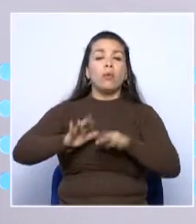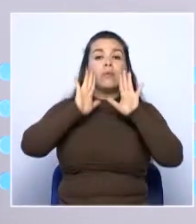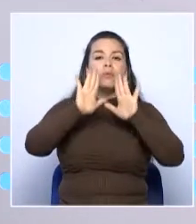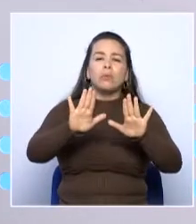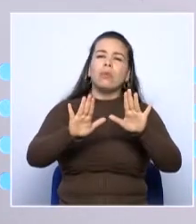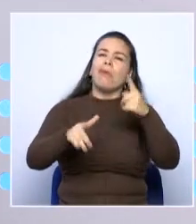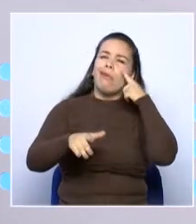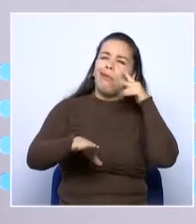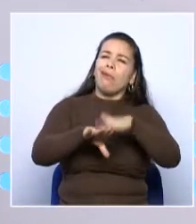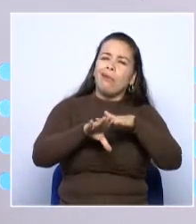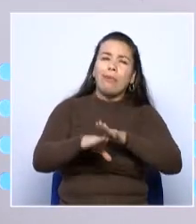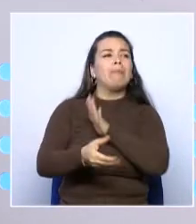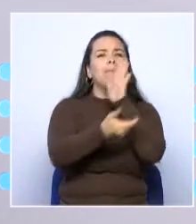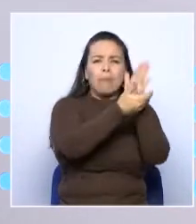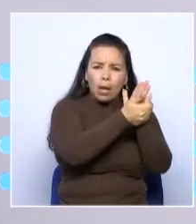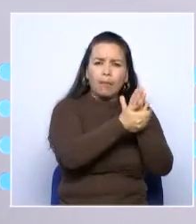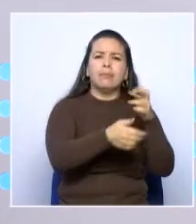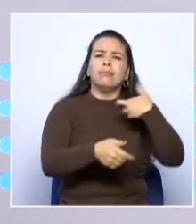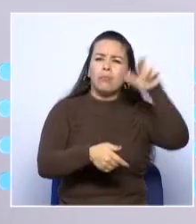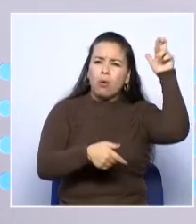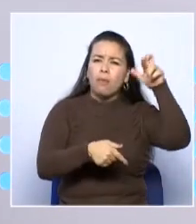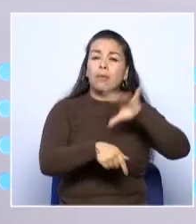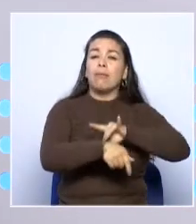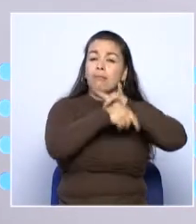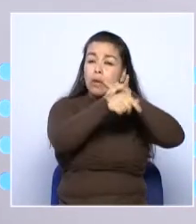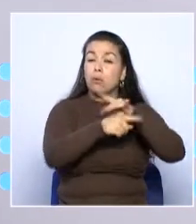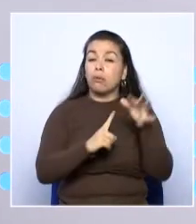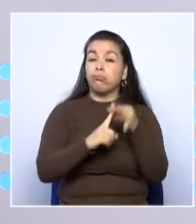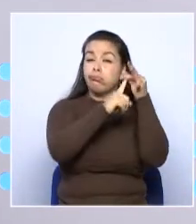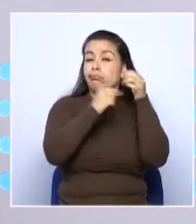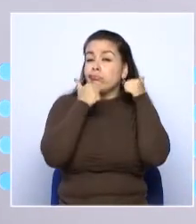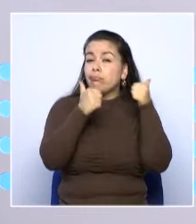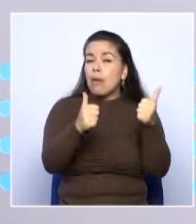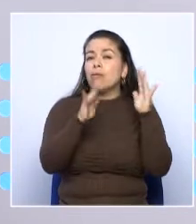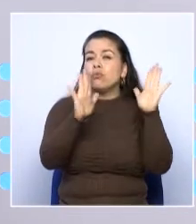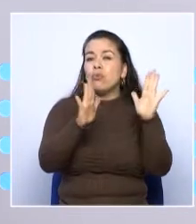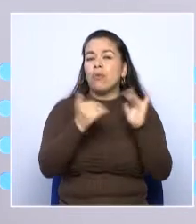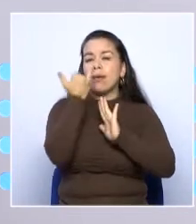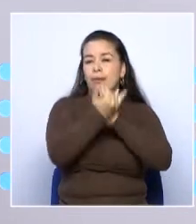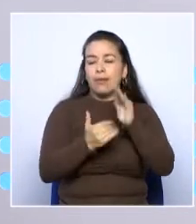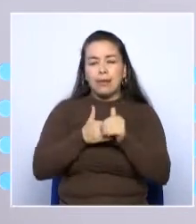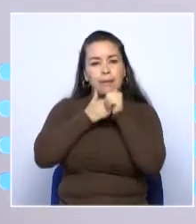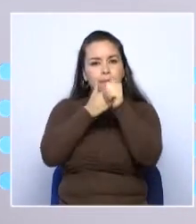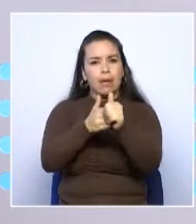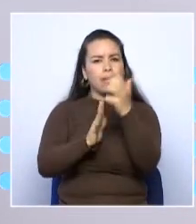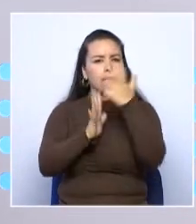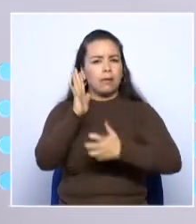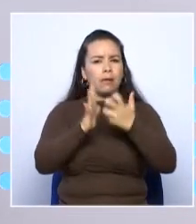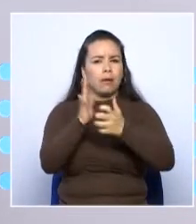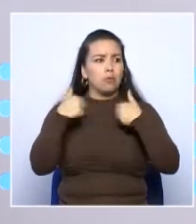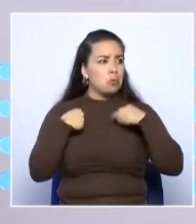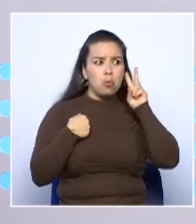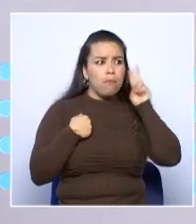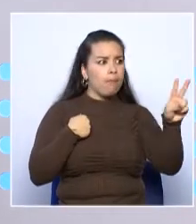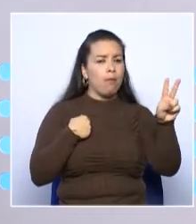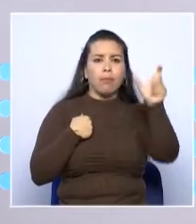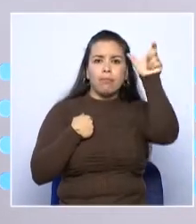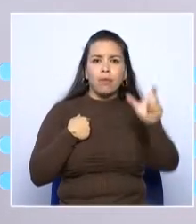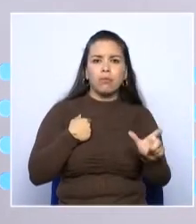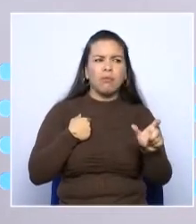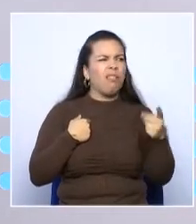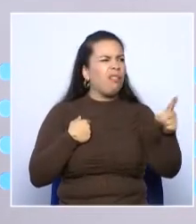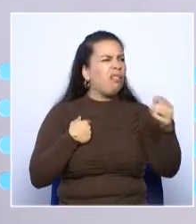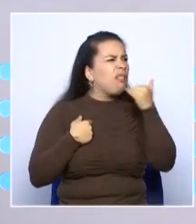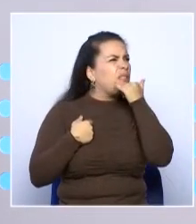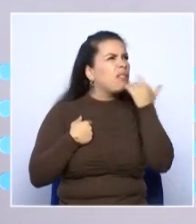busquen estos profesionales médicos especializados en imágenes diagnósticas, porque sin yo ver al paciente, ¿qué va a saber qué tiene?